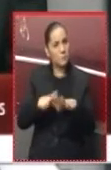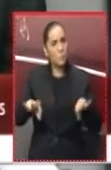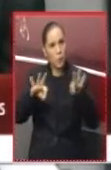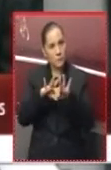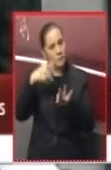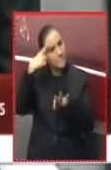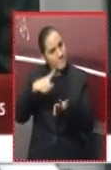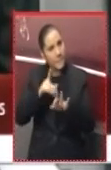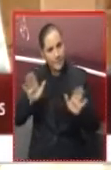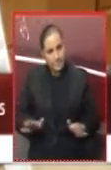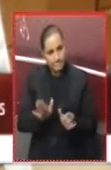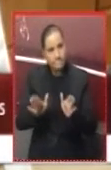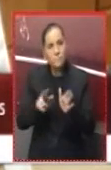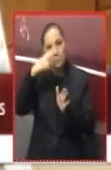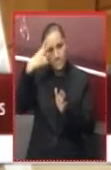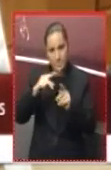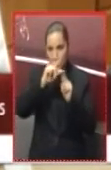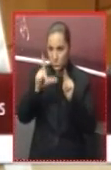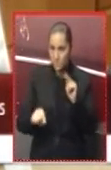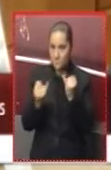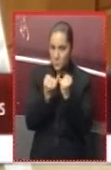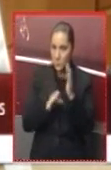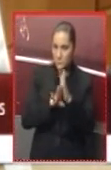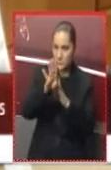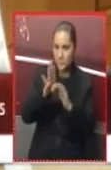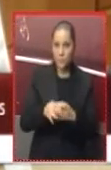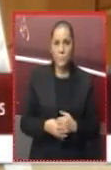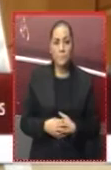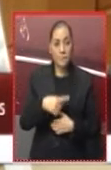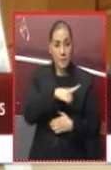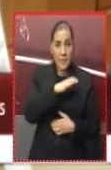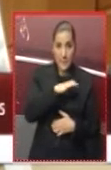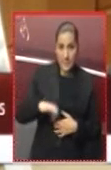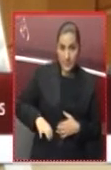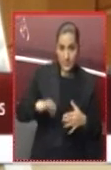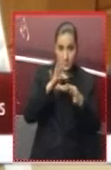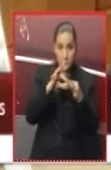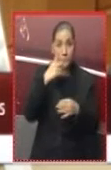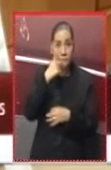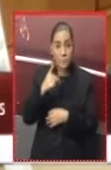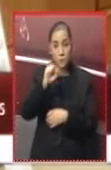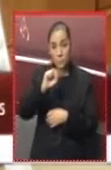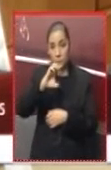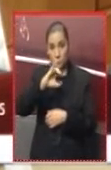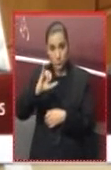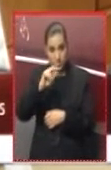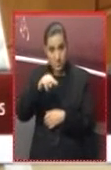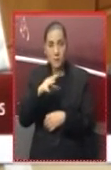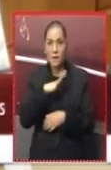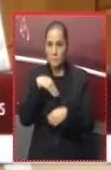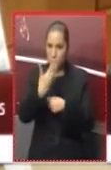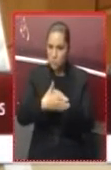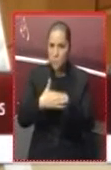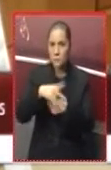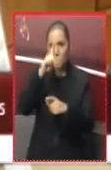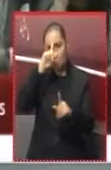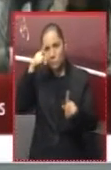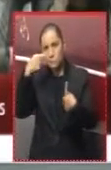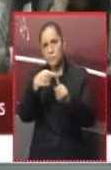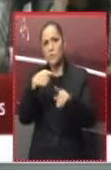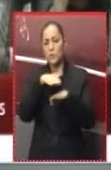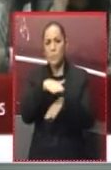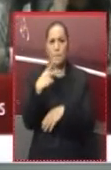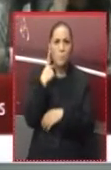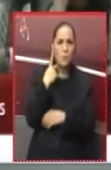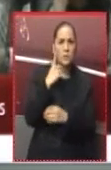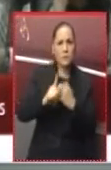México. El candidato expresó que la Suprema Corte deberá afrontar diversos retos políticos y jurídicos en un futuro próximo.